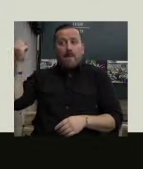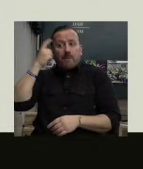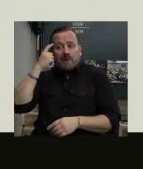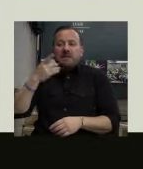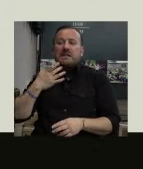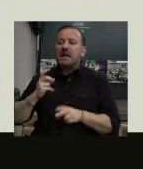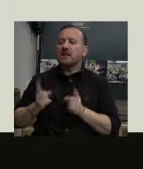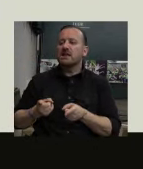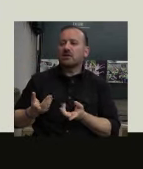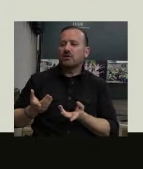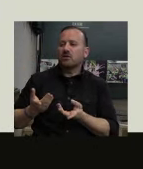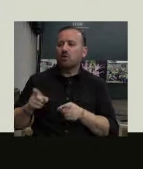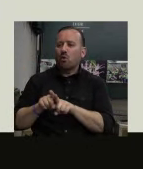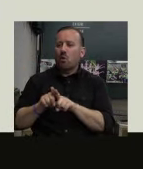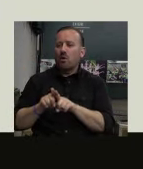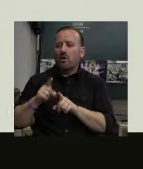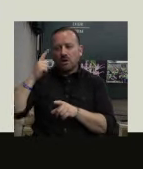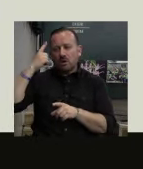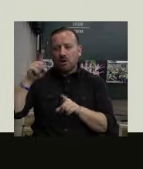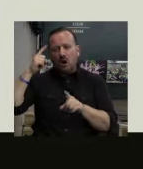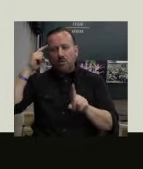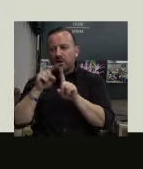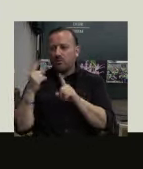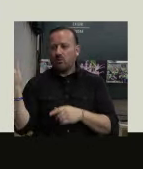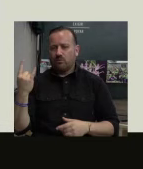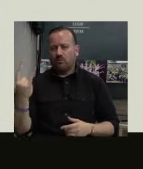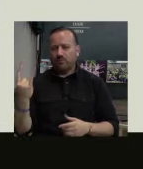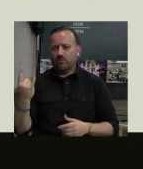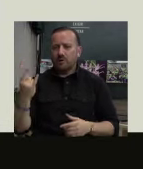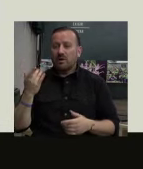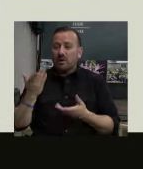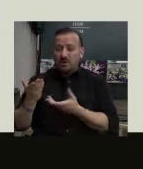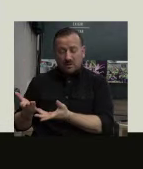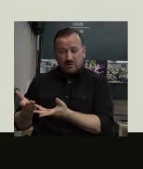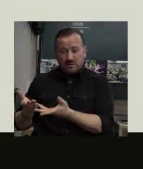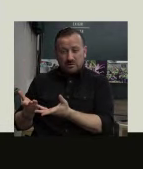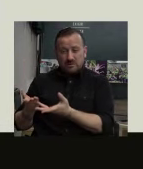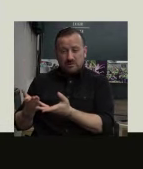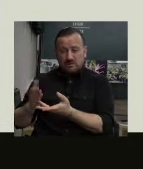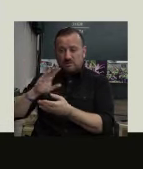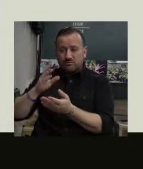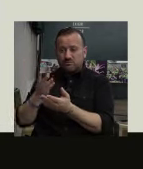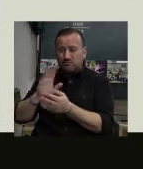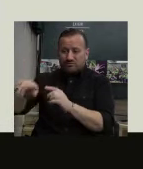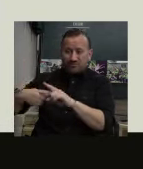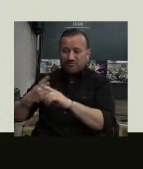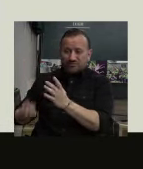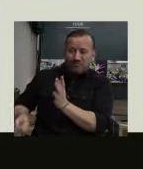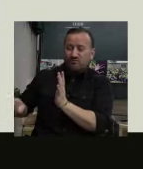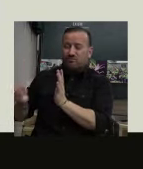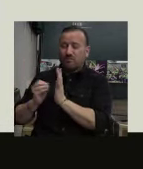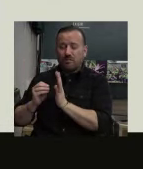debe ser la su propósito como Universidad y a eso adicionalmente como los